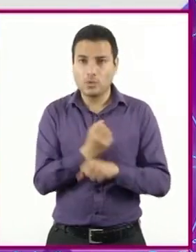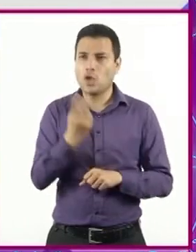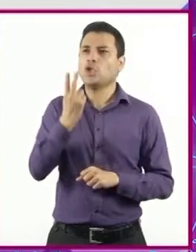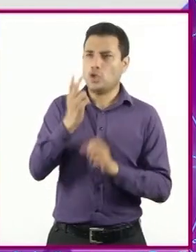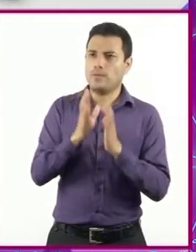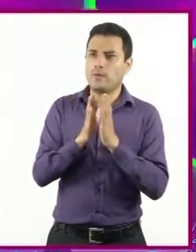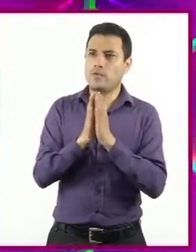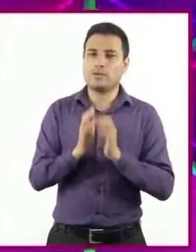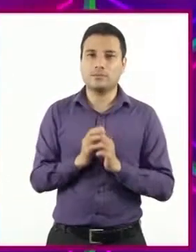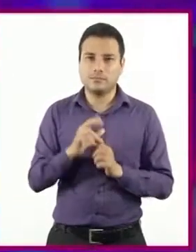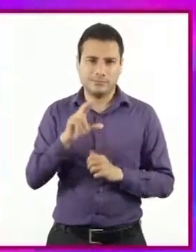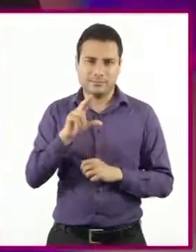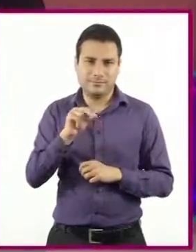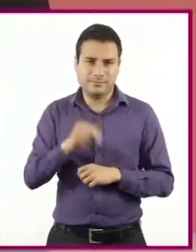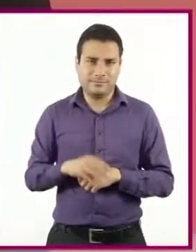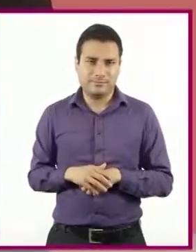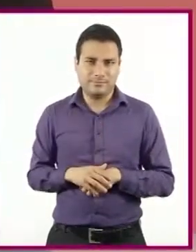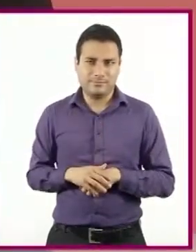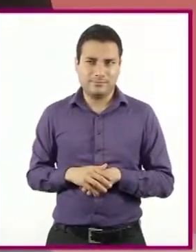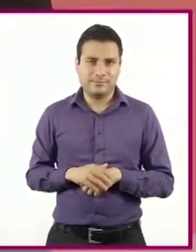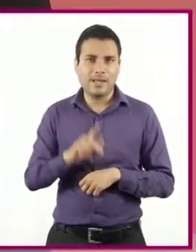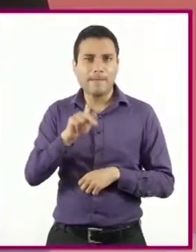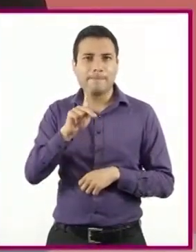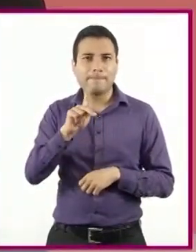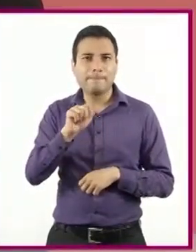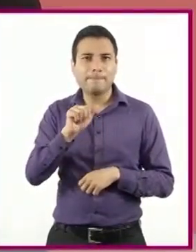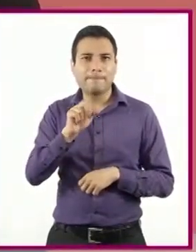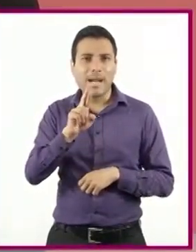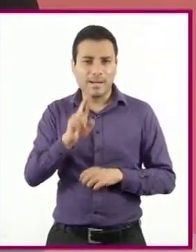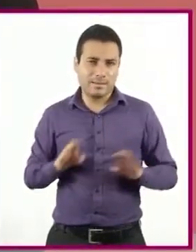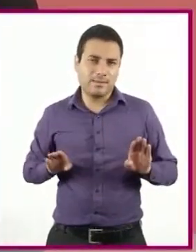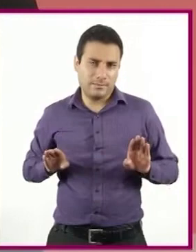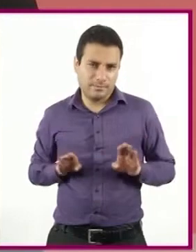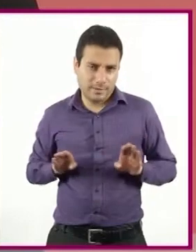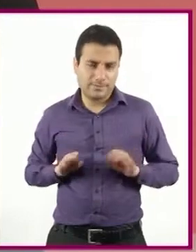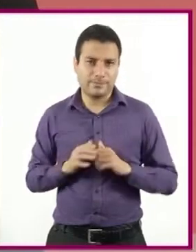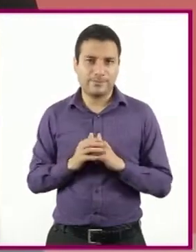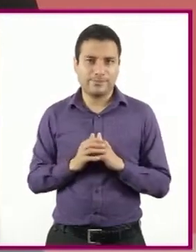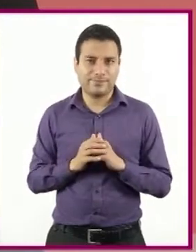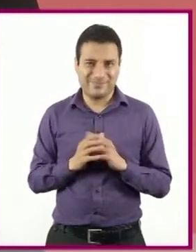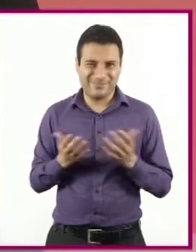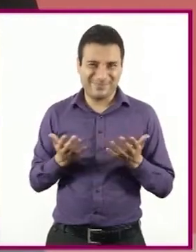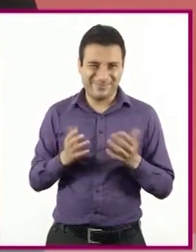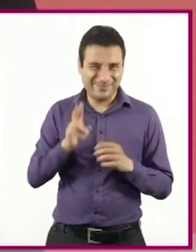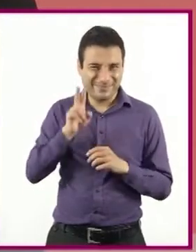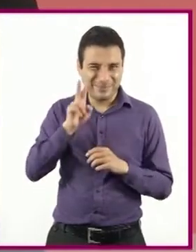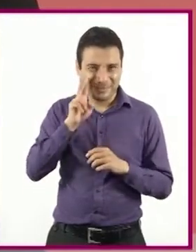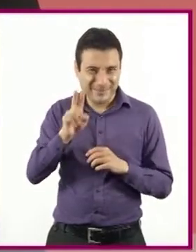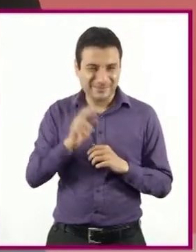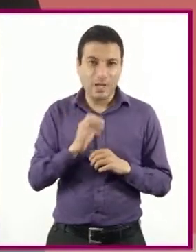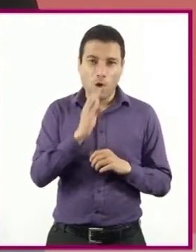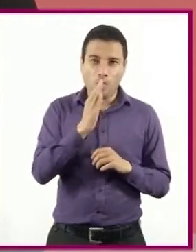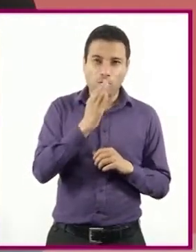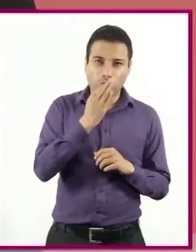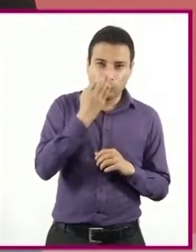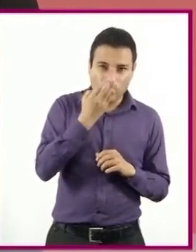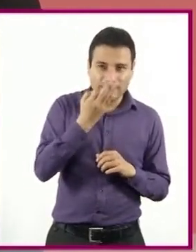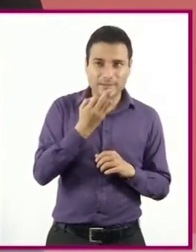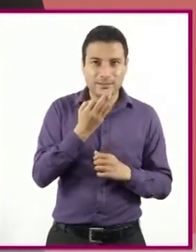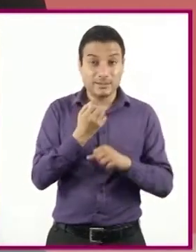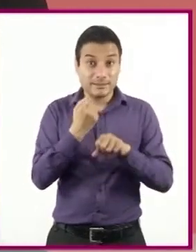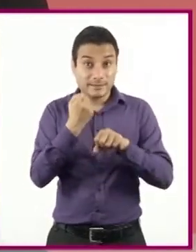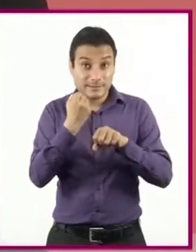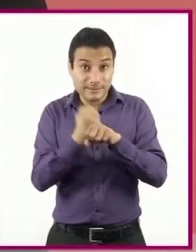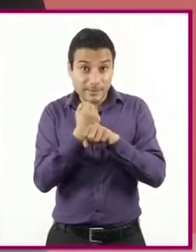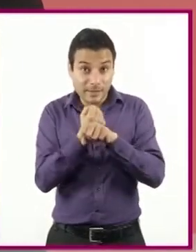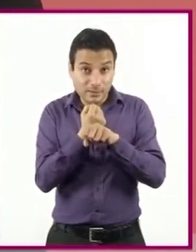o una gruesa de lápices. Cada uno de los conjuntos que se muestran en pantalla, como la docena y la gruesa, representan